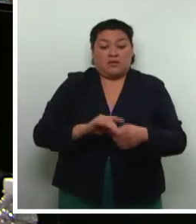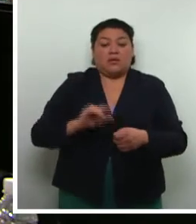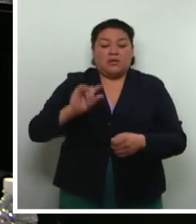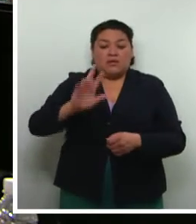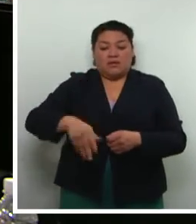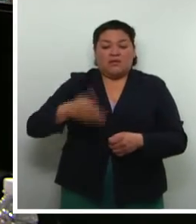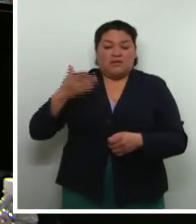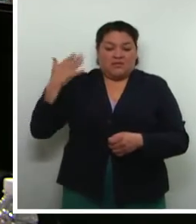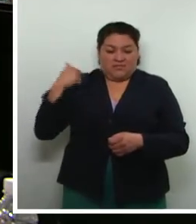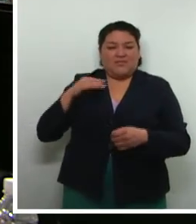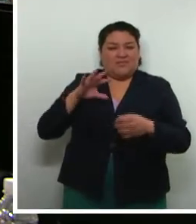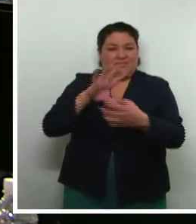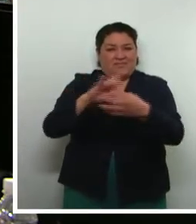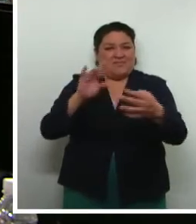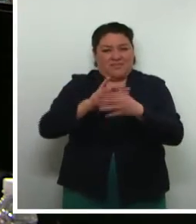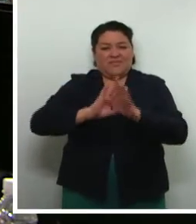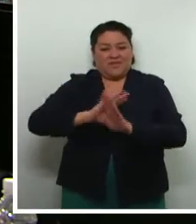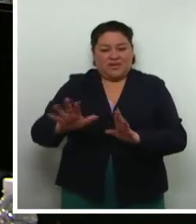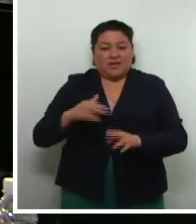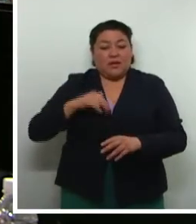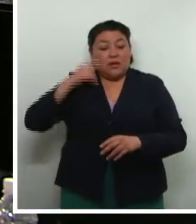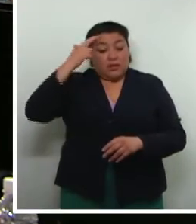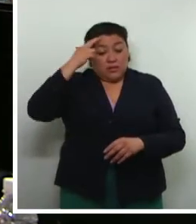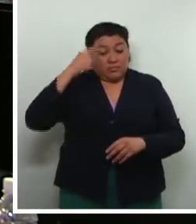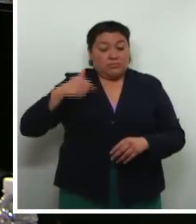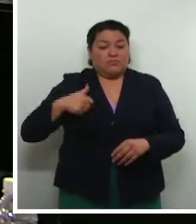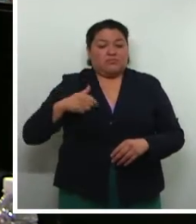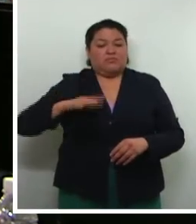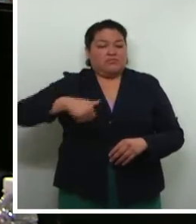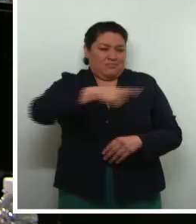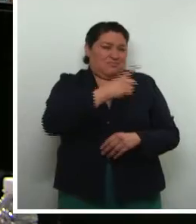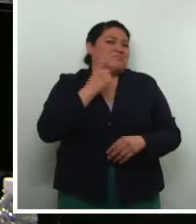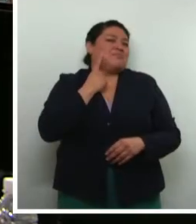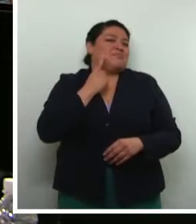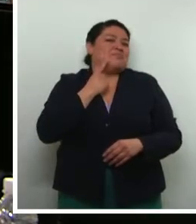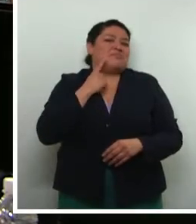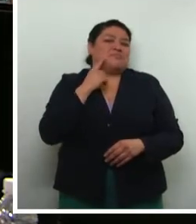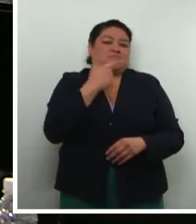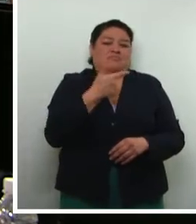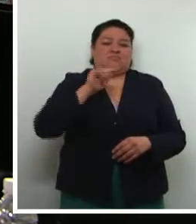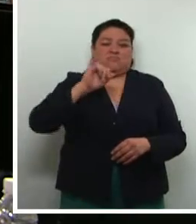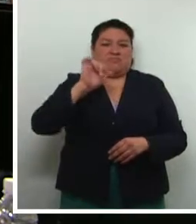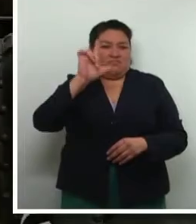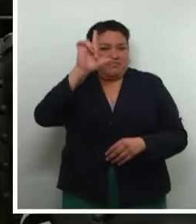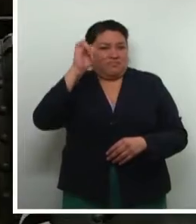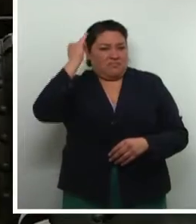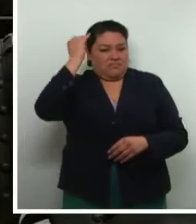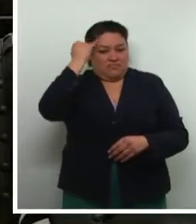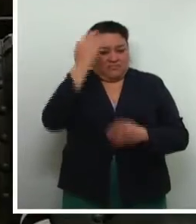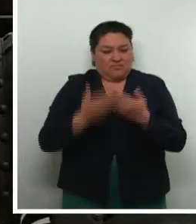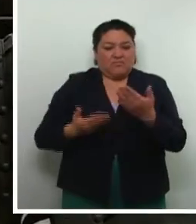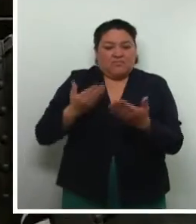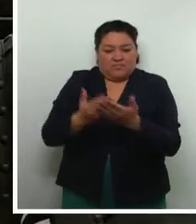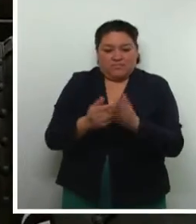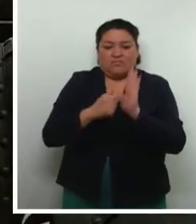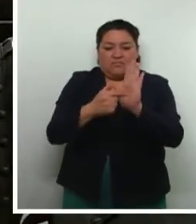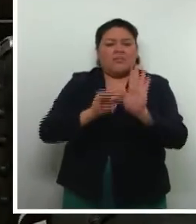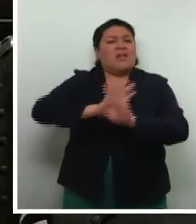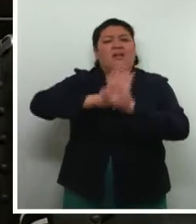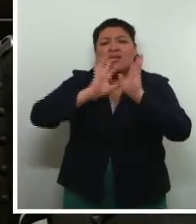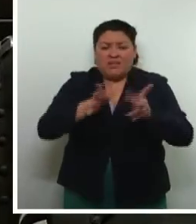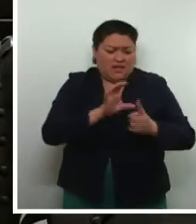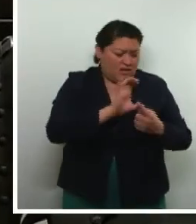se ha dicho, las 3 reservas que le presentó el diputado Gil Suart sí fueron discutidas en